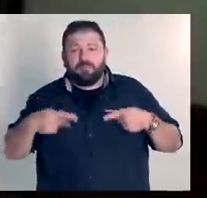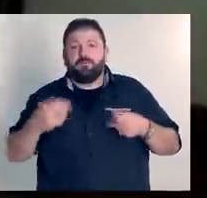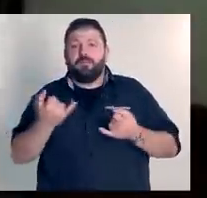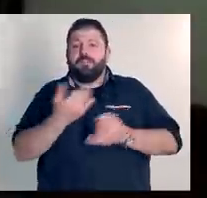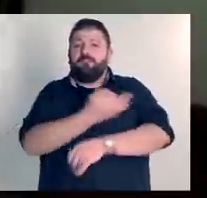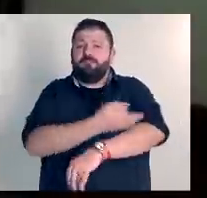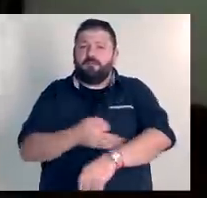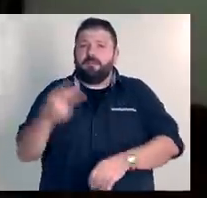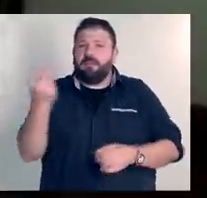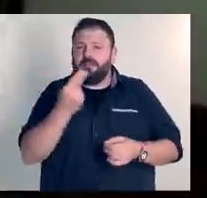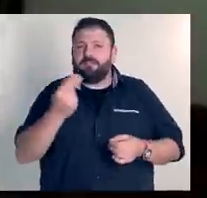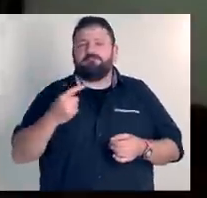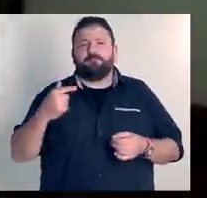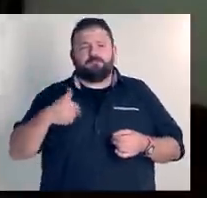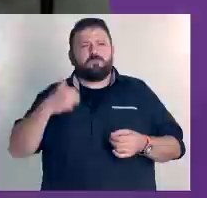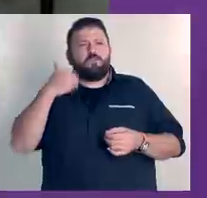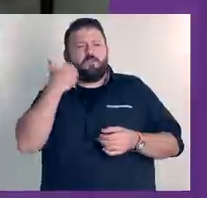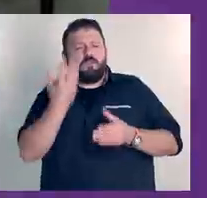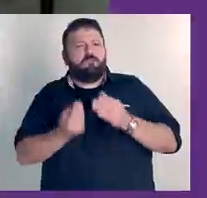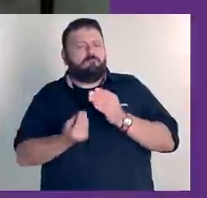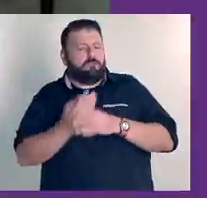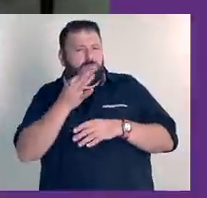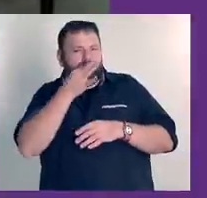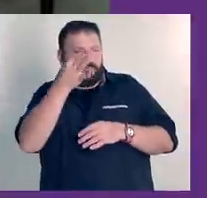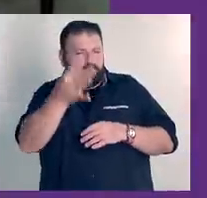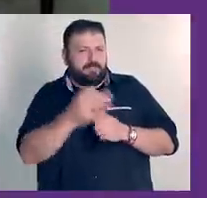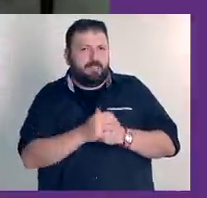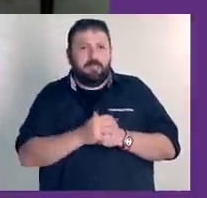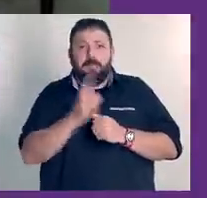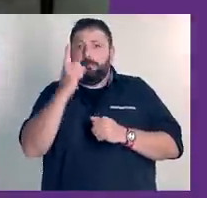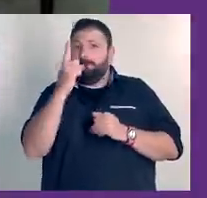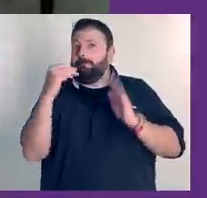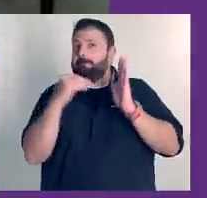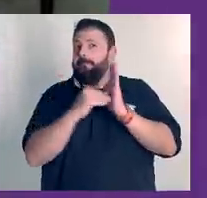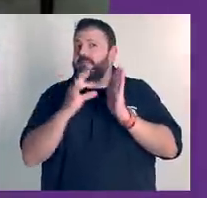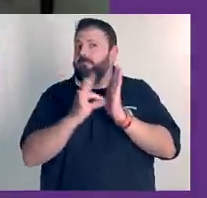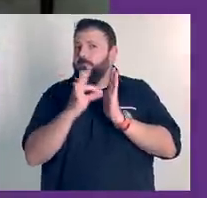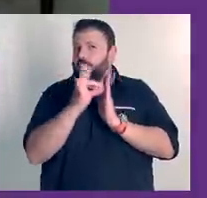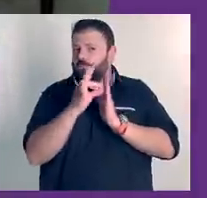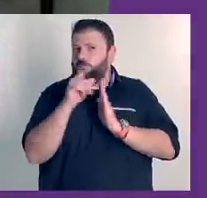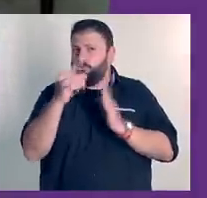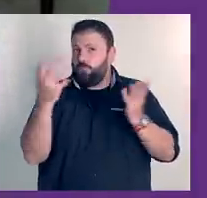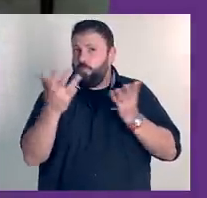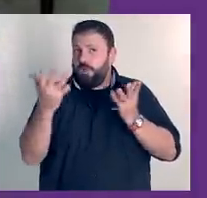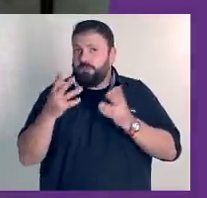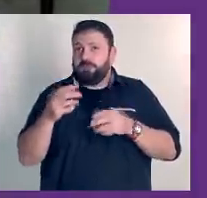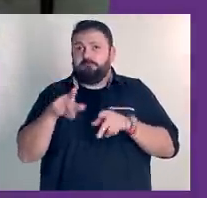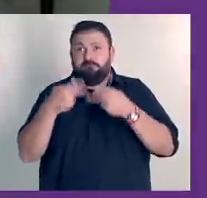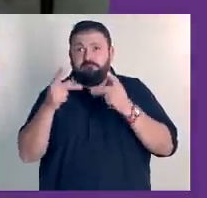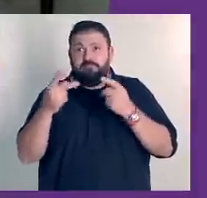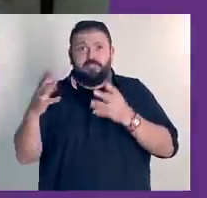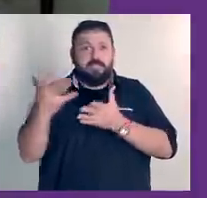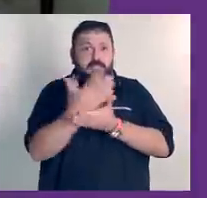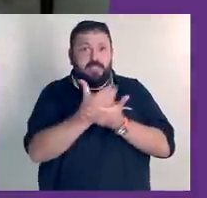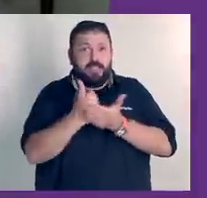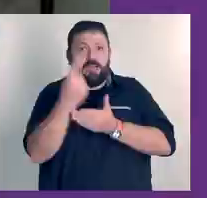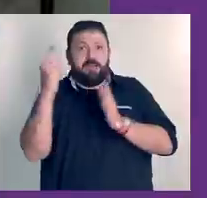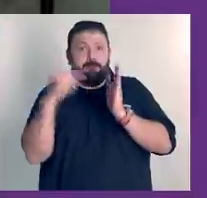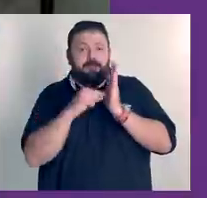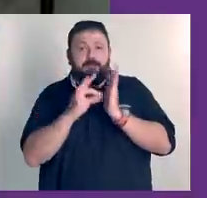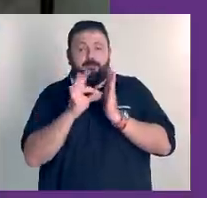quiero concluir nuevamente. 1,000 puntos es lo menos que podemos hacer el primer mes desde que